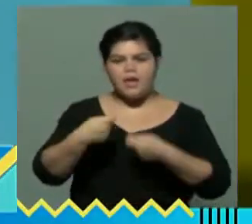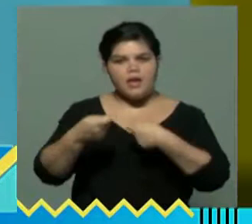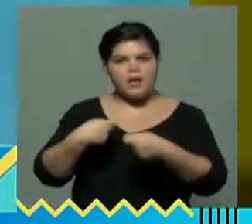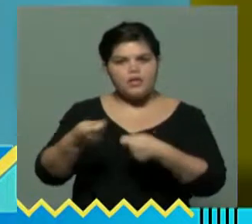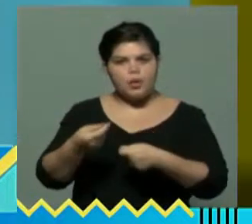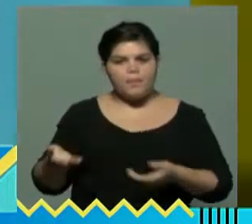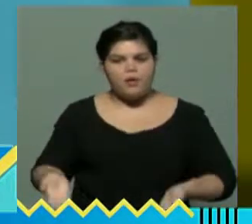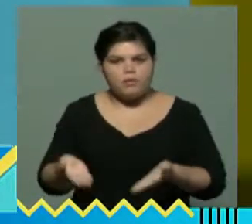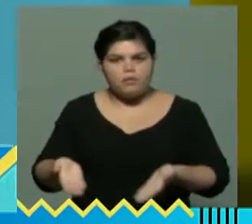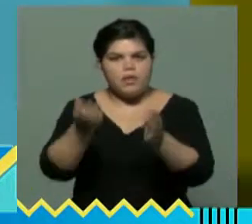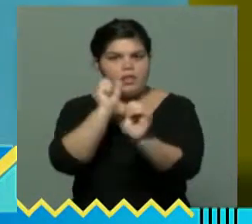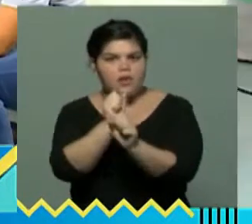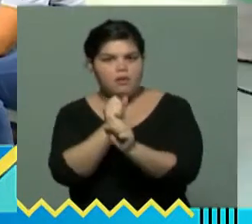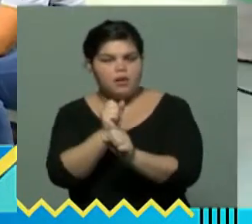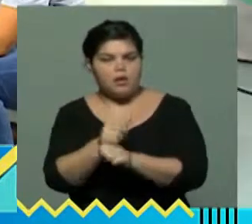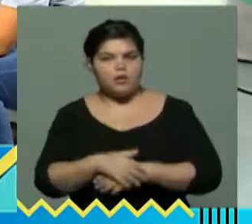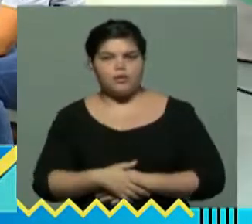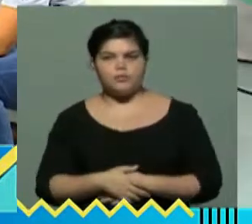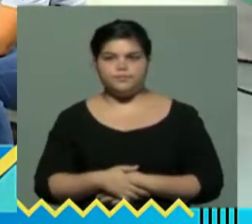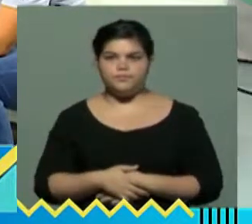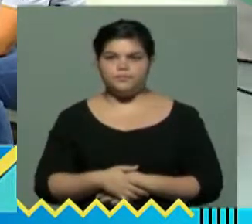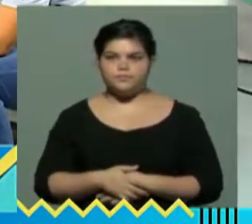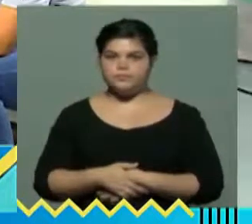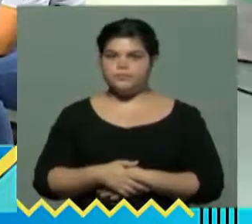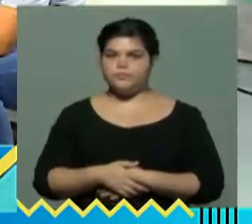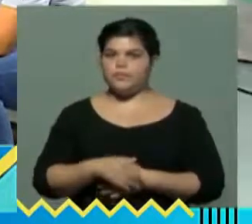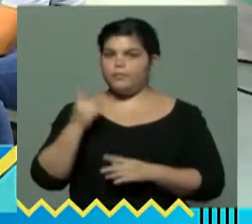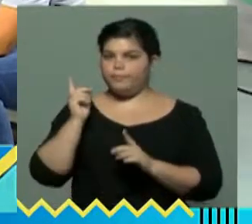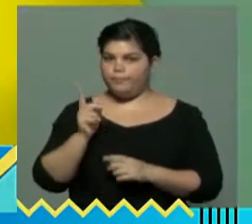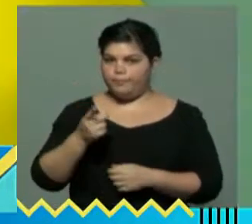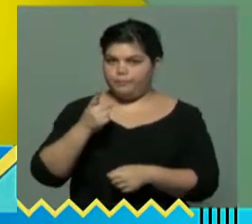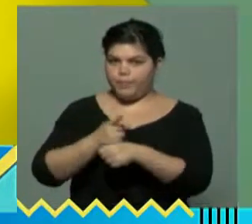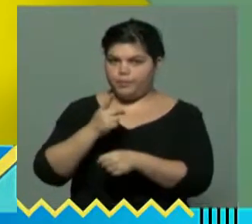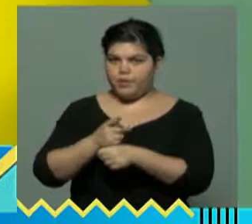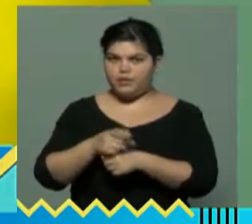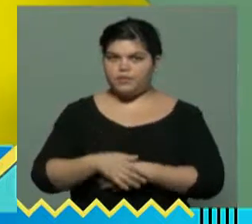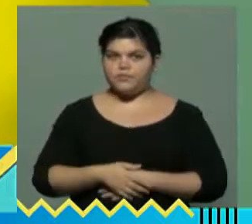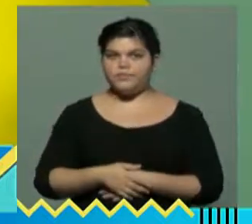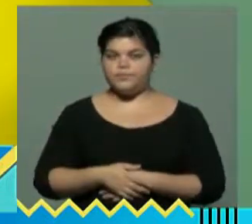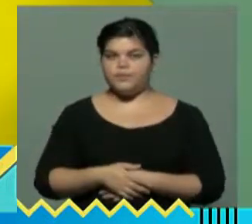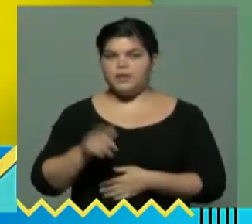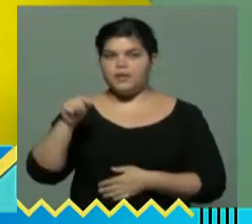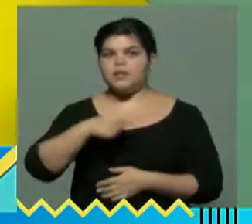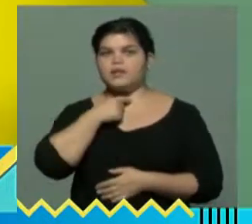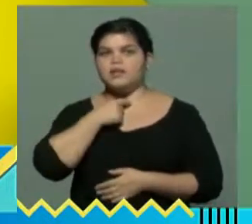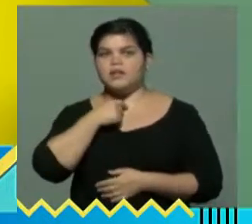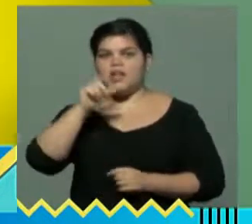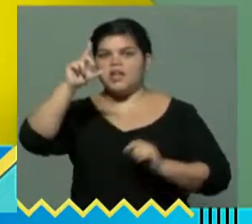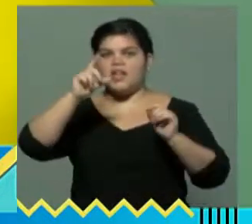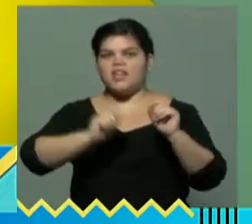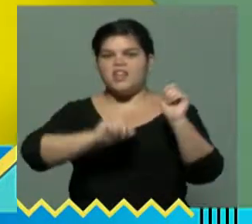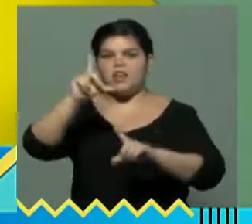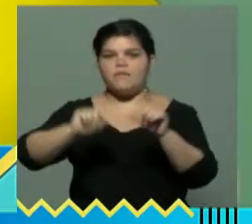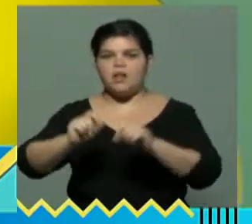el empleo? Bueno, en primer lugar, lo que se intentó hacer era disminuir los niveles de desocupación y los niveles de